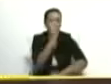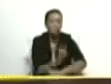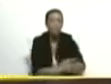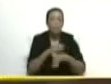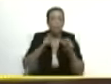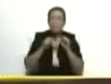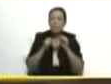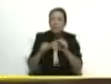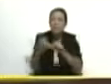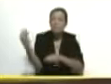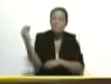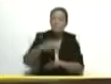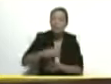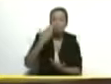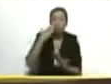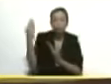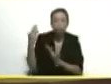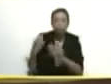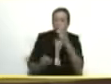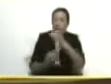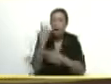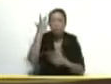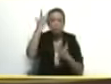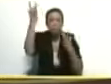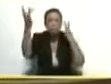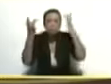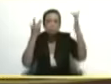para seguir creando,